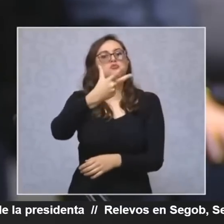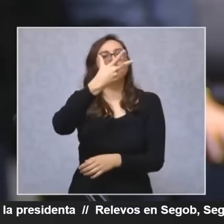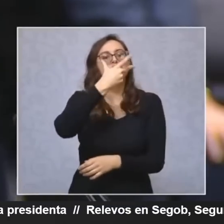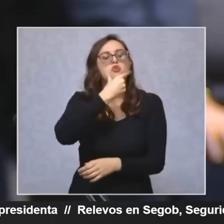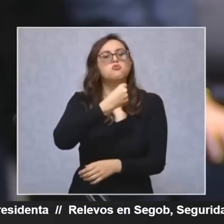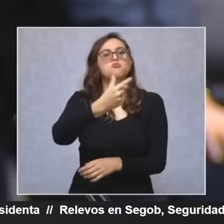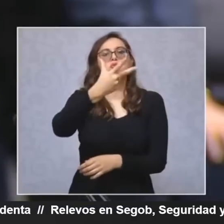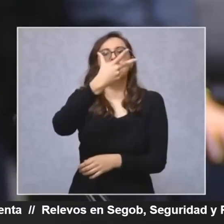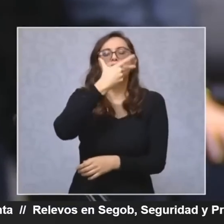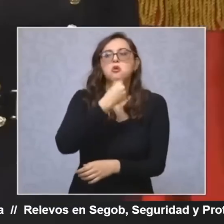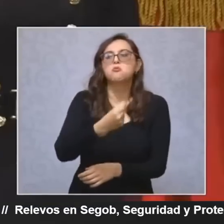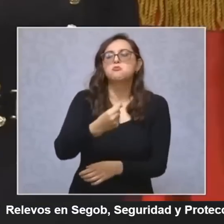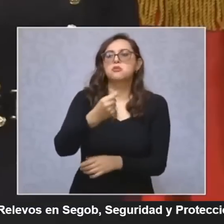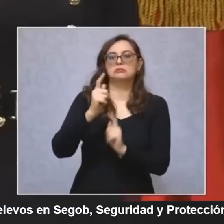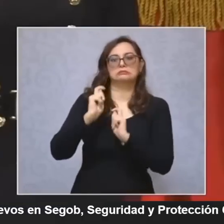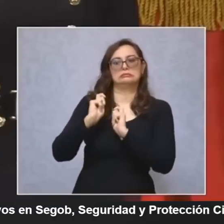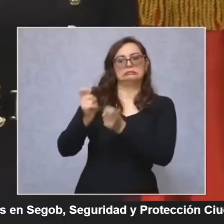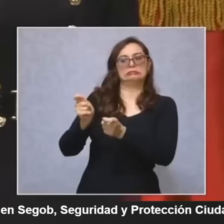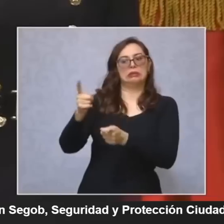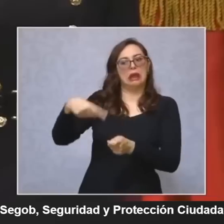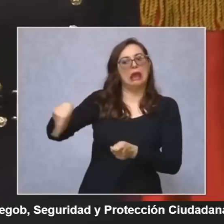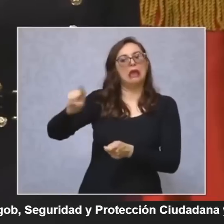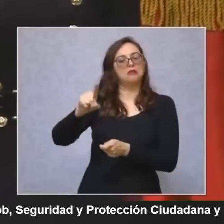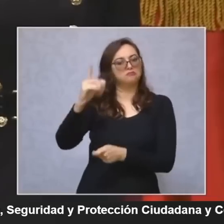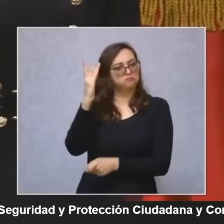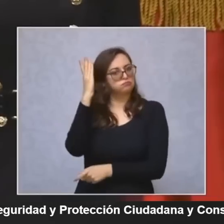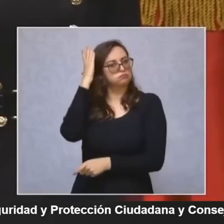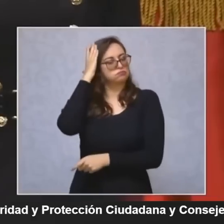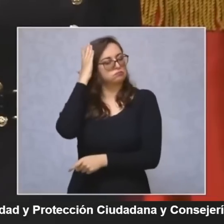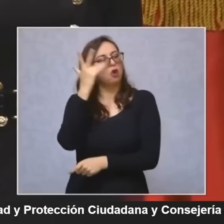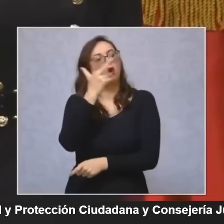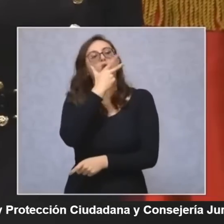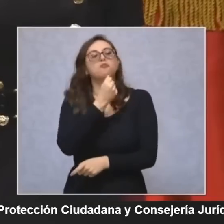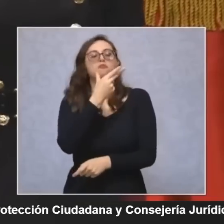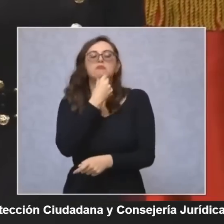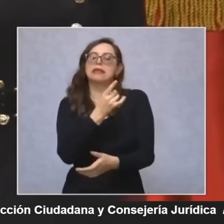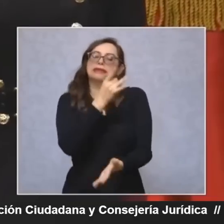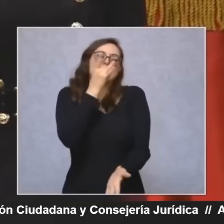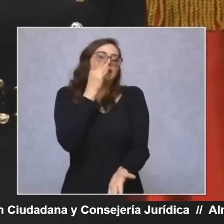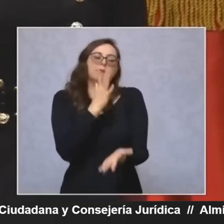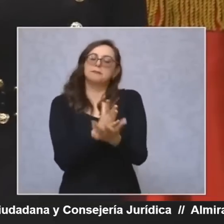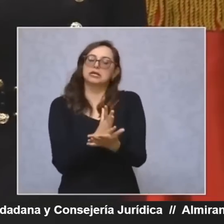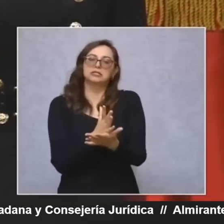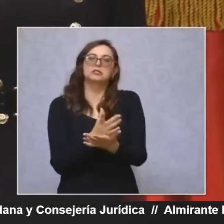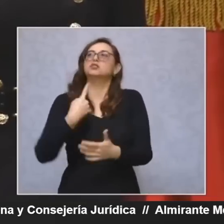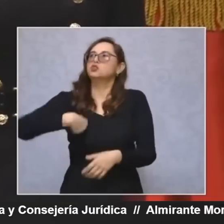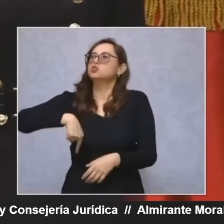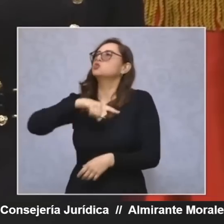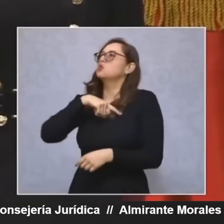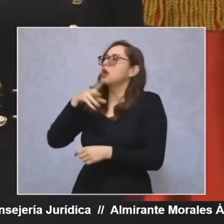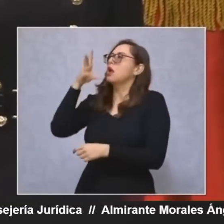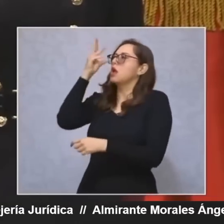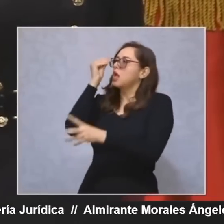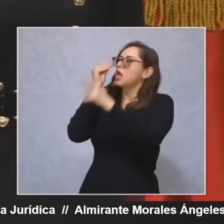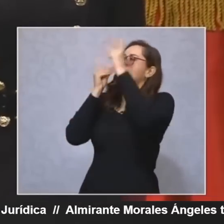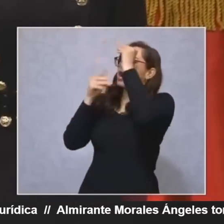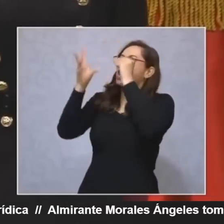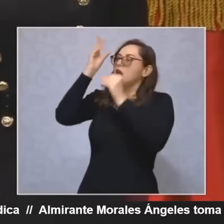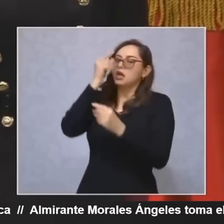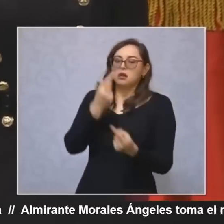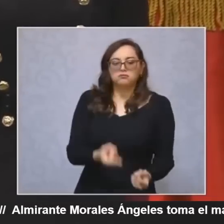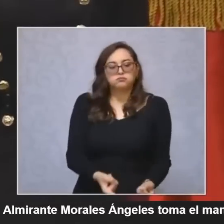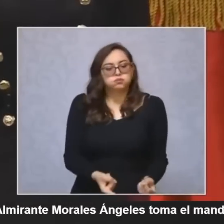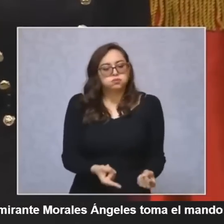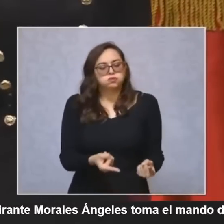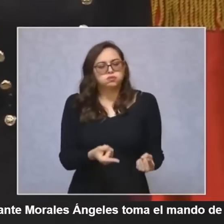de la humanidad era protagonizado únicamente por hombres. Poco a poco, esa visión